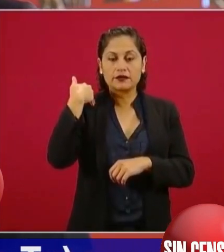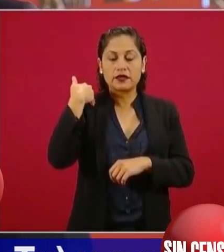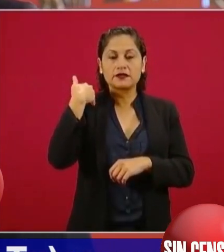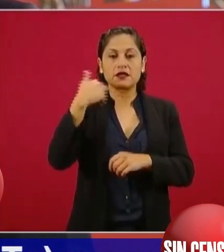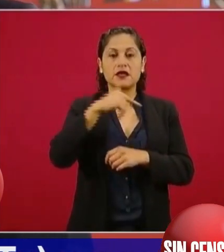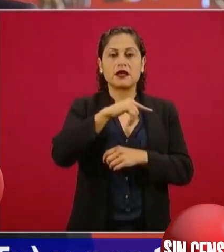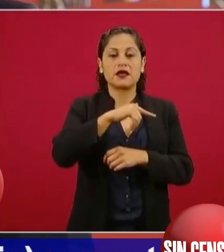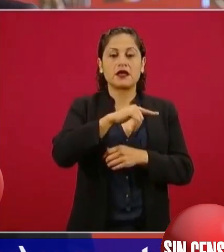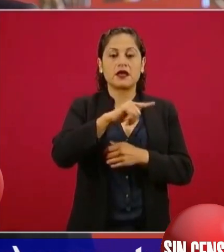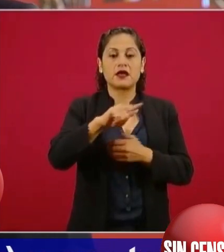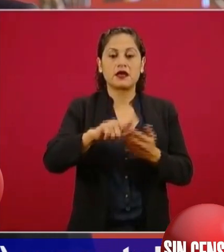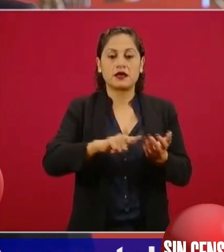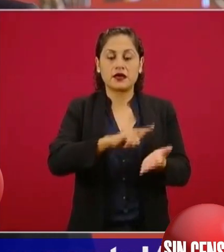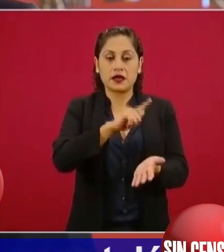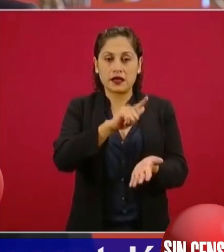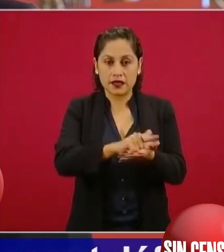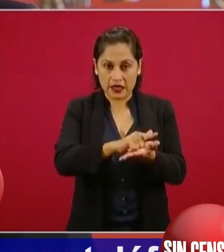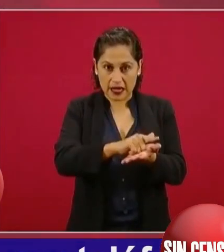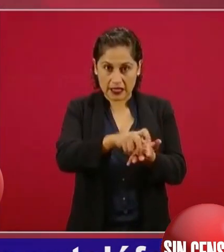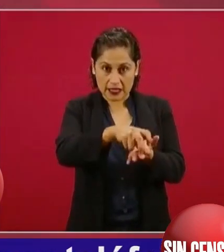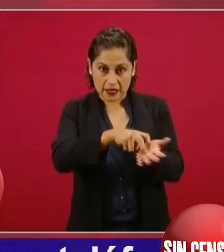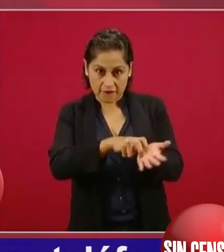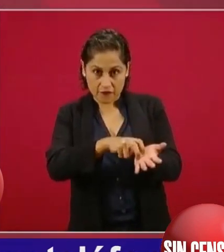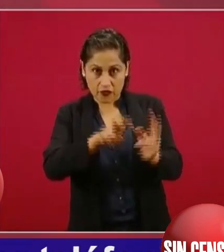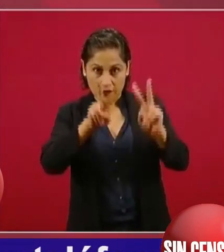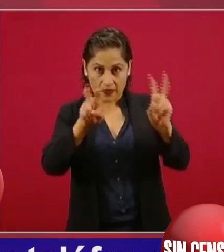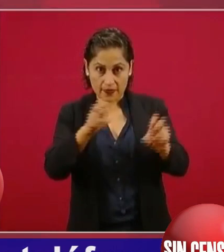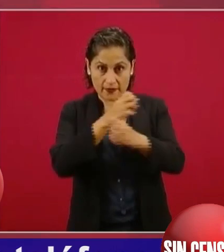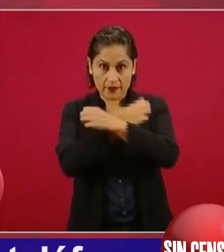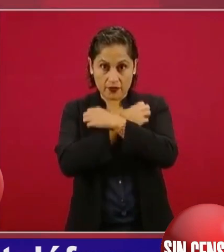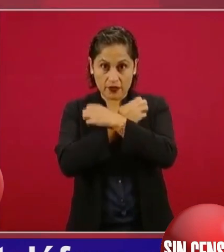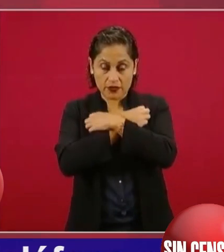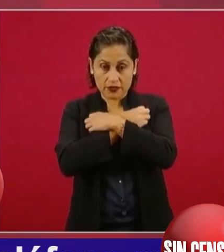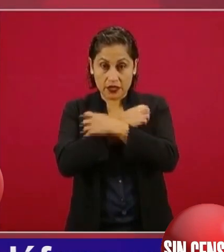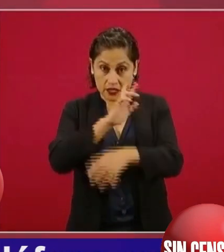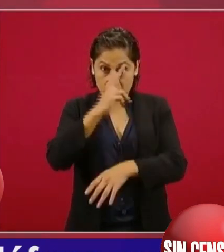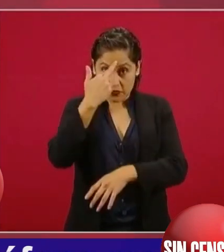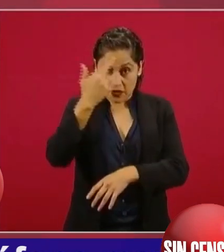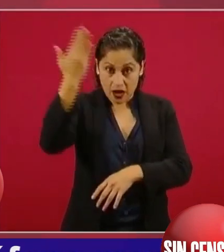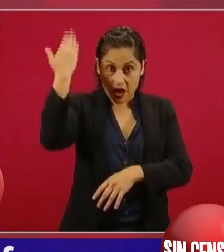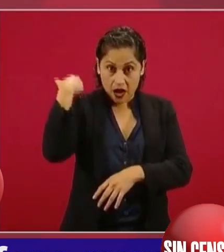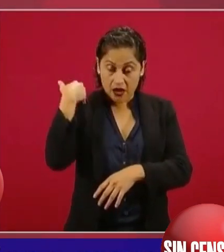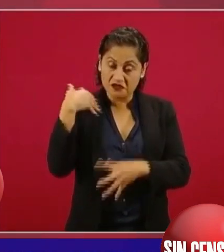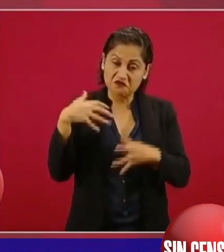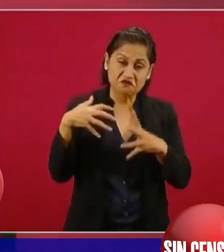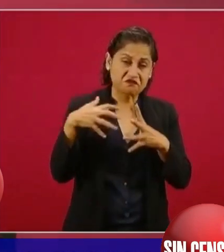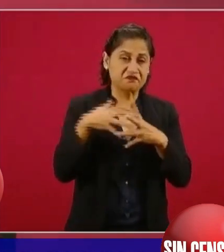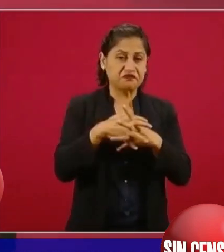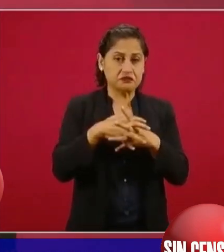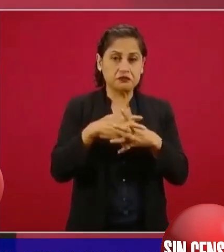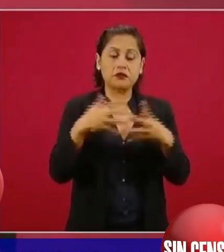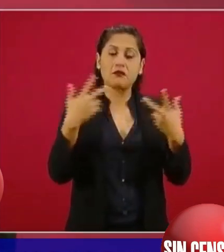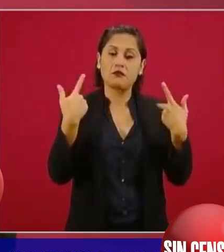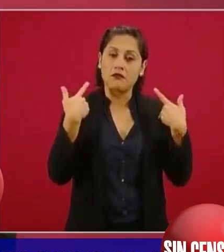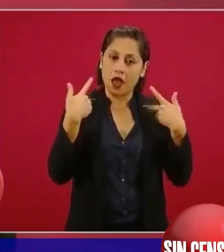reforma educativa, que fueron muertos, ¿sí?